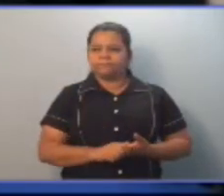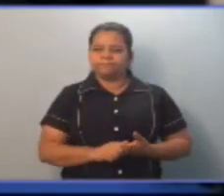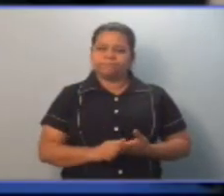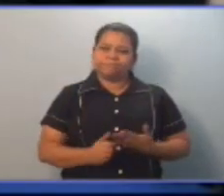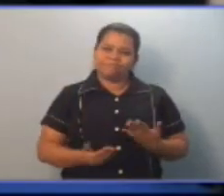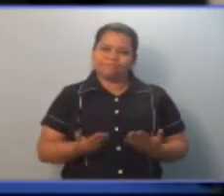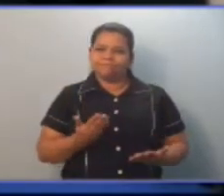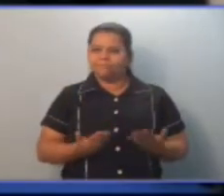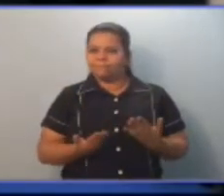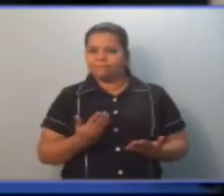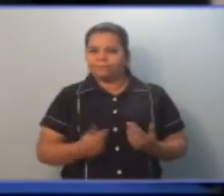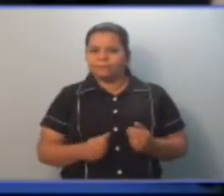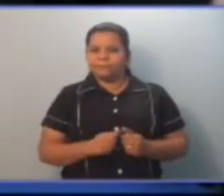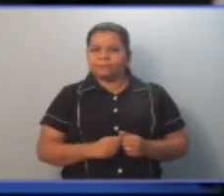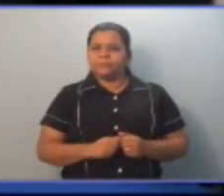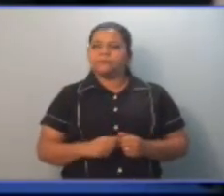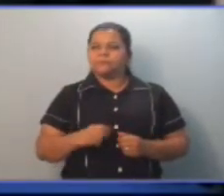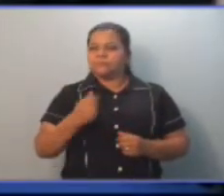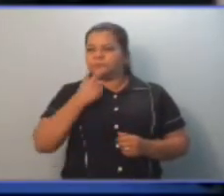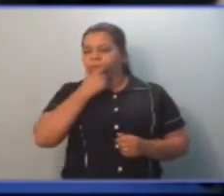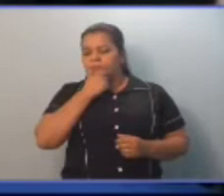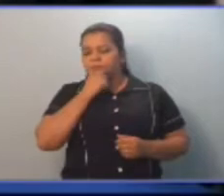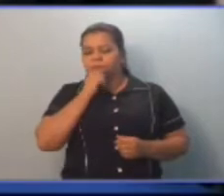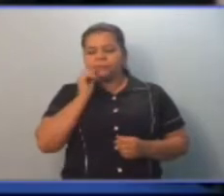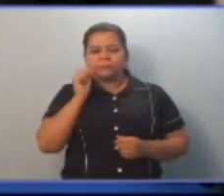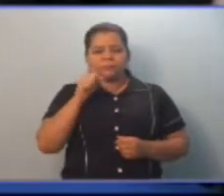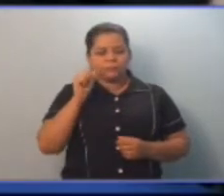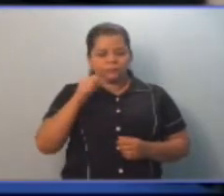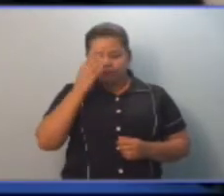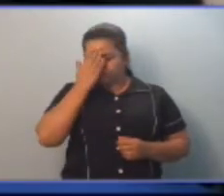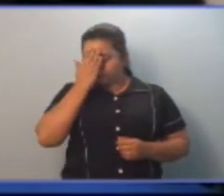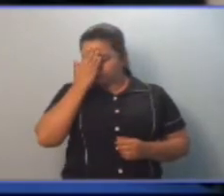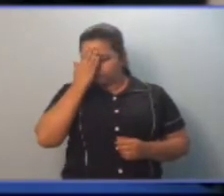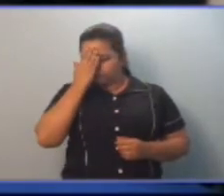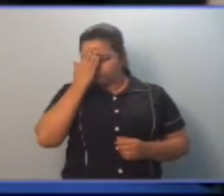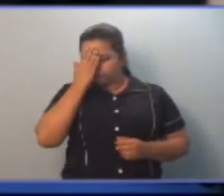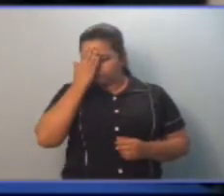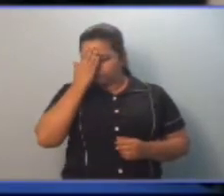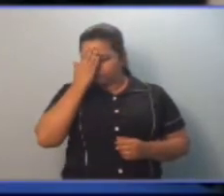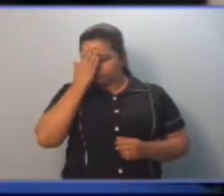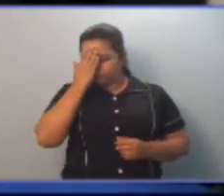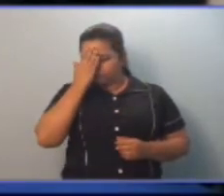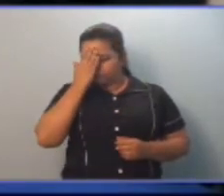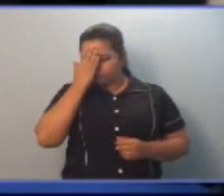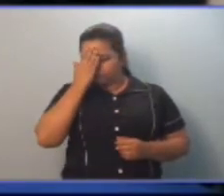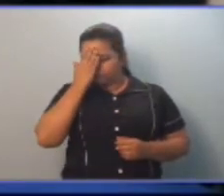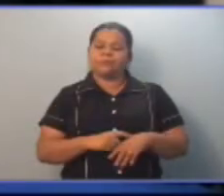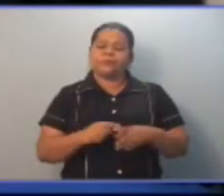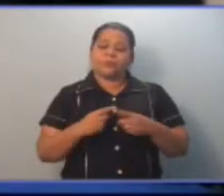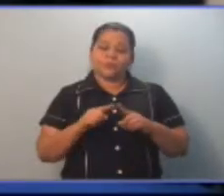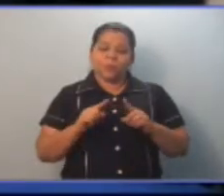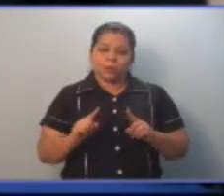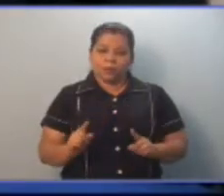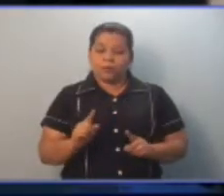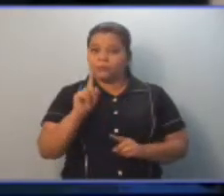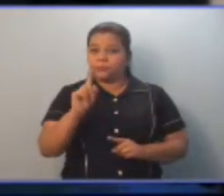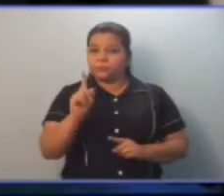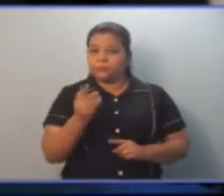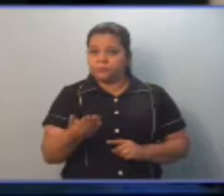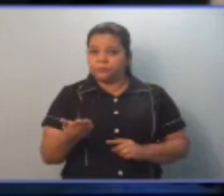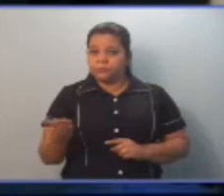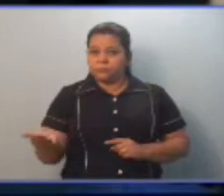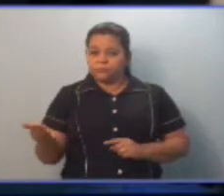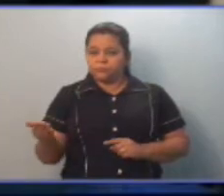su validez o no, porque creo que el tiempo no va a dar como para eso, sino un aspecto que yo creo